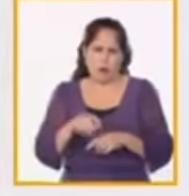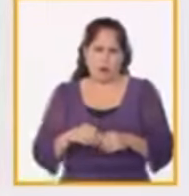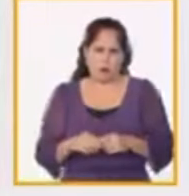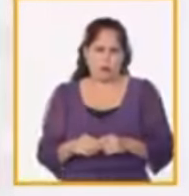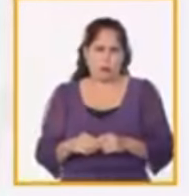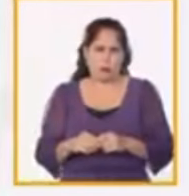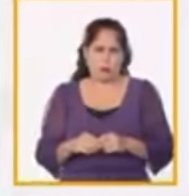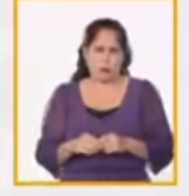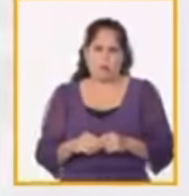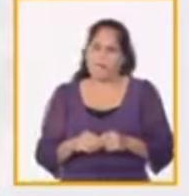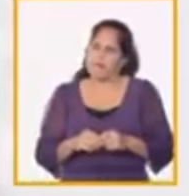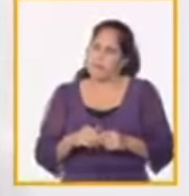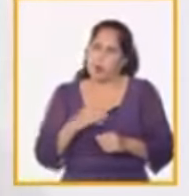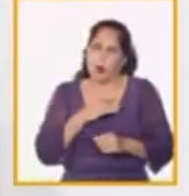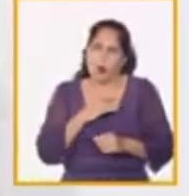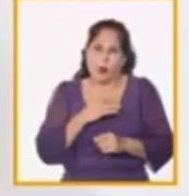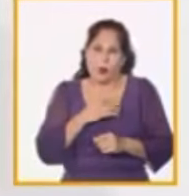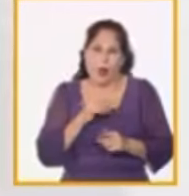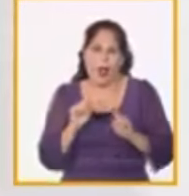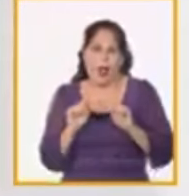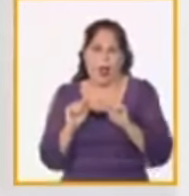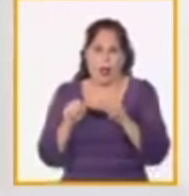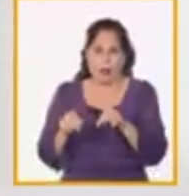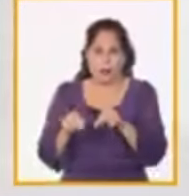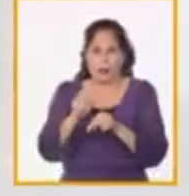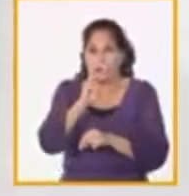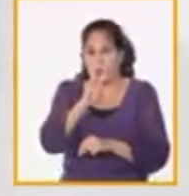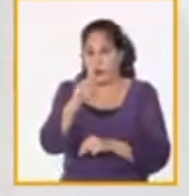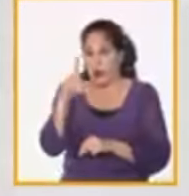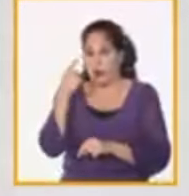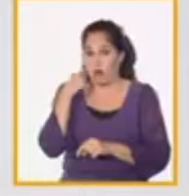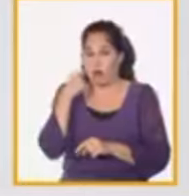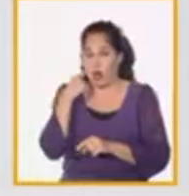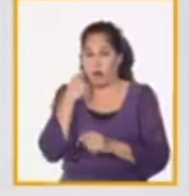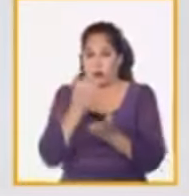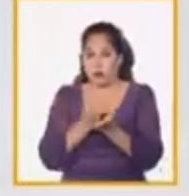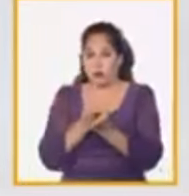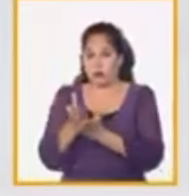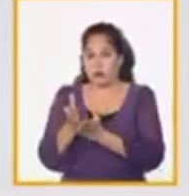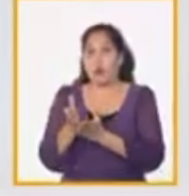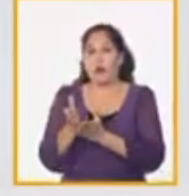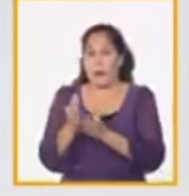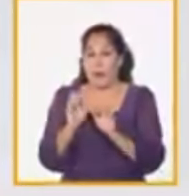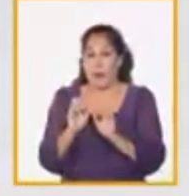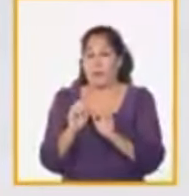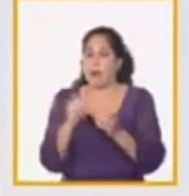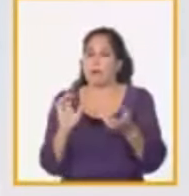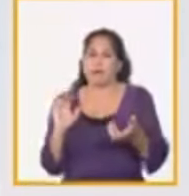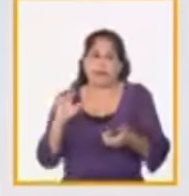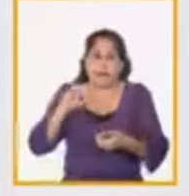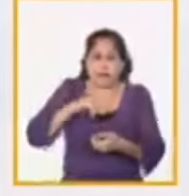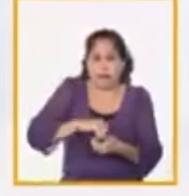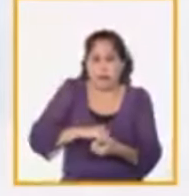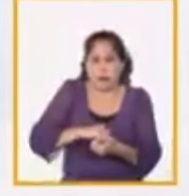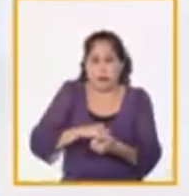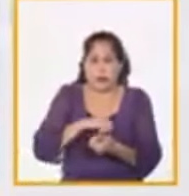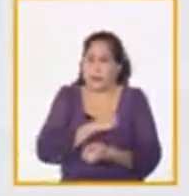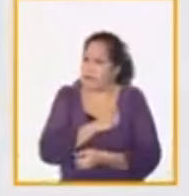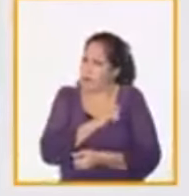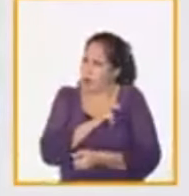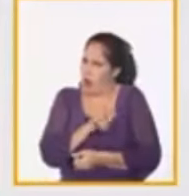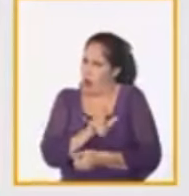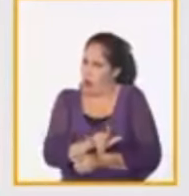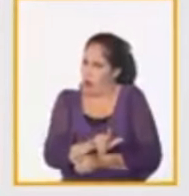Dejé mi corazón, dejé todo, porque fueron 32 años dedicados a mi carrera deportiva, la cual amé, la que